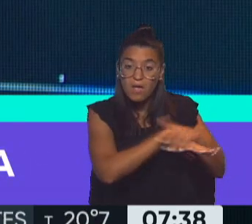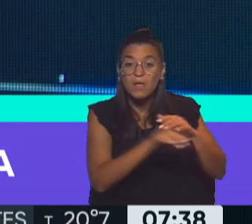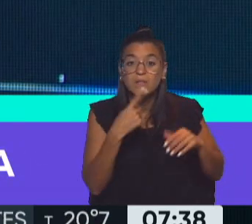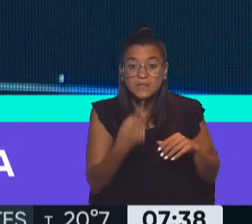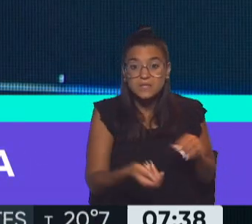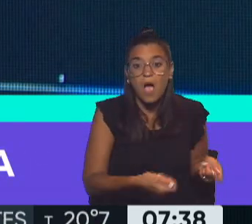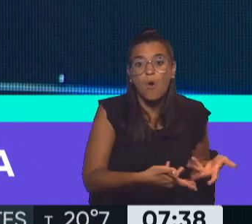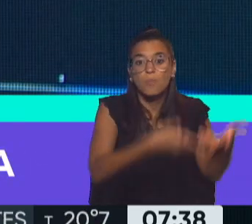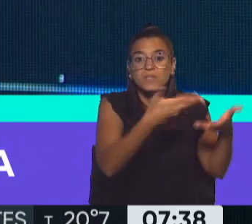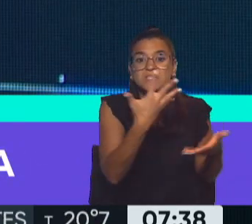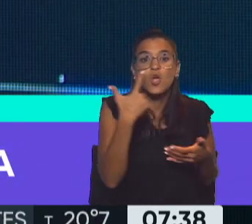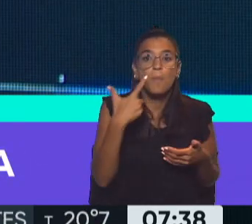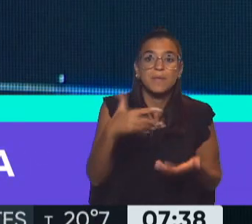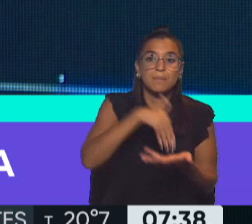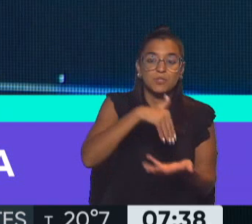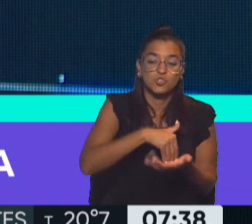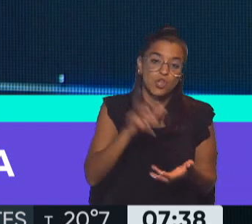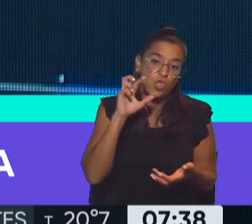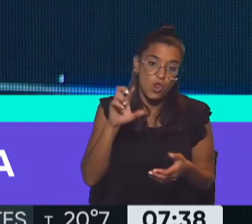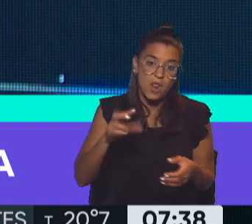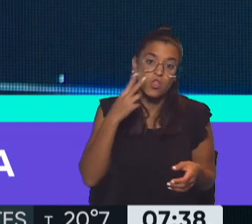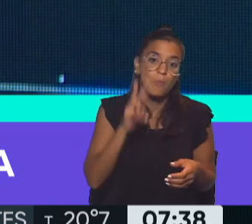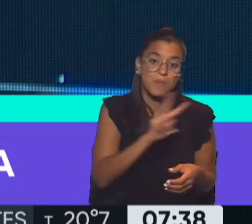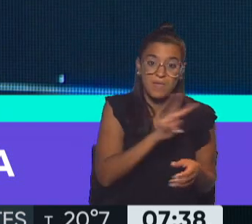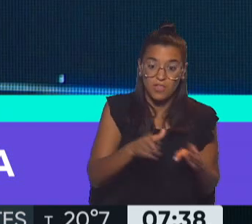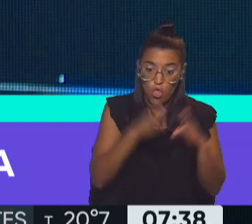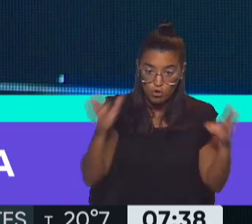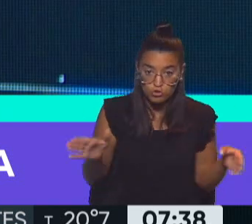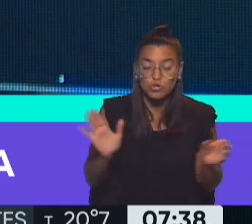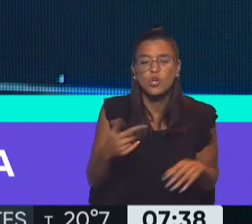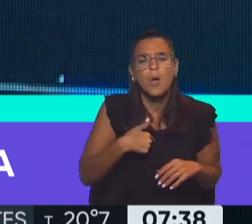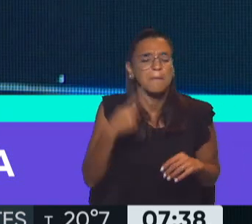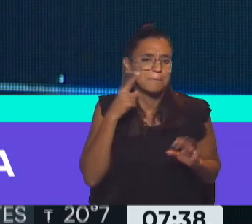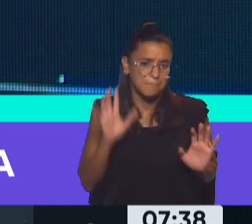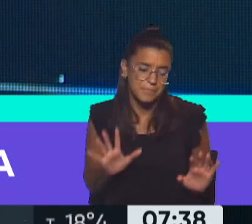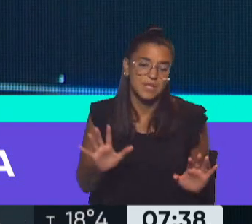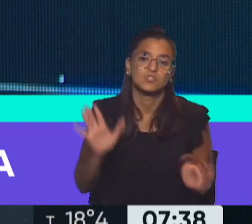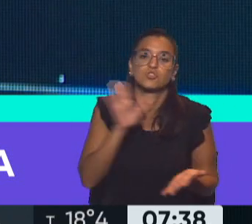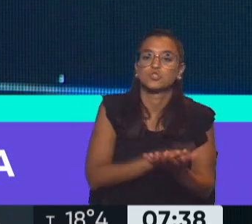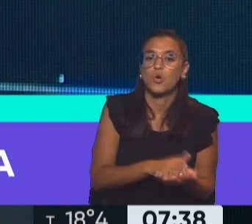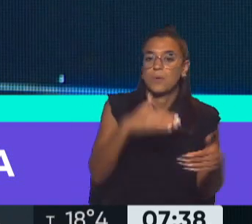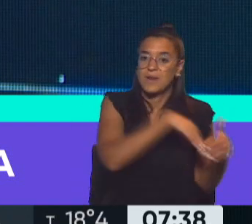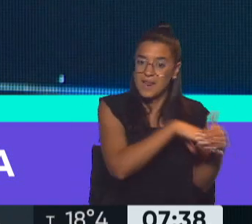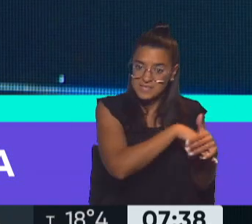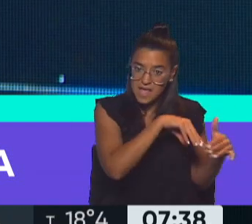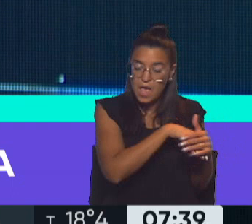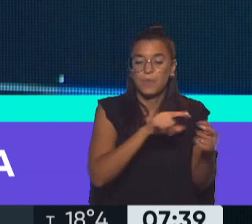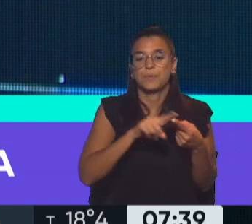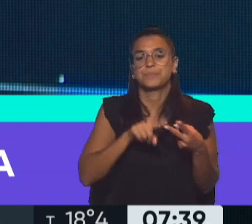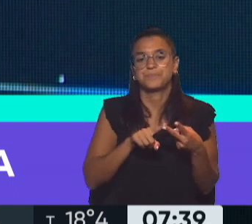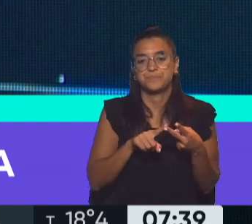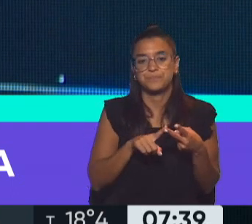van a aumentar 5.000 millones de dólares en 2022. Yo creo que esa parte, la parte de las reservas internacionales y